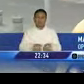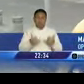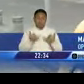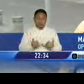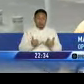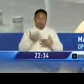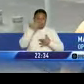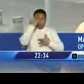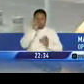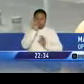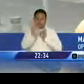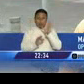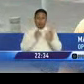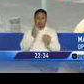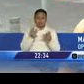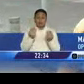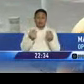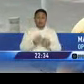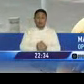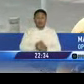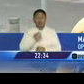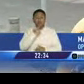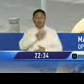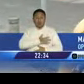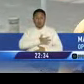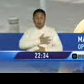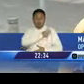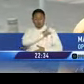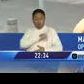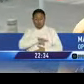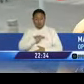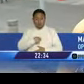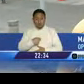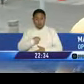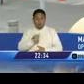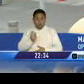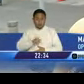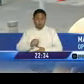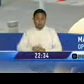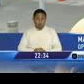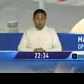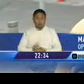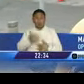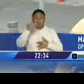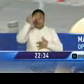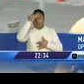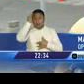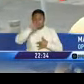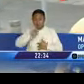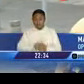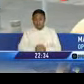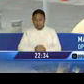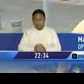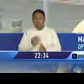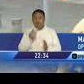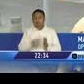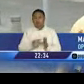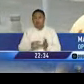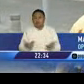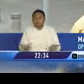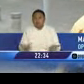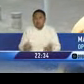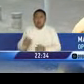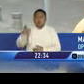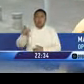muchos contagios en sí. Yo le digo en lo personal mío, porque yo igual estoy enferma y no se sabe qué mismo tenemos, porque hay